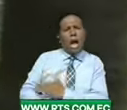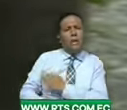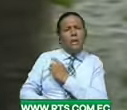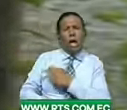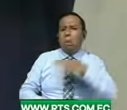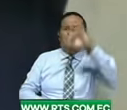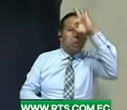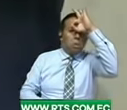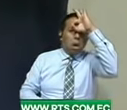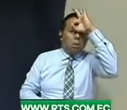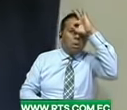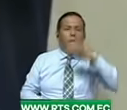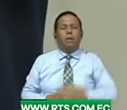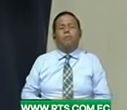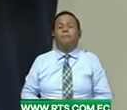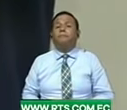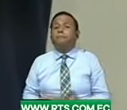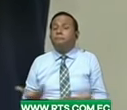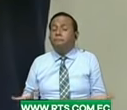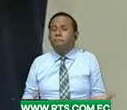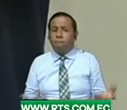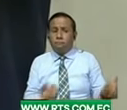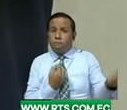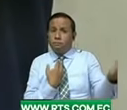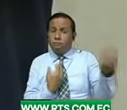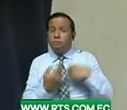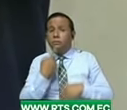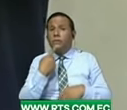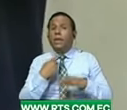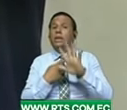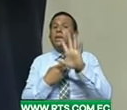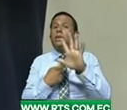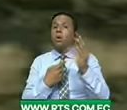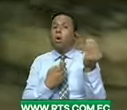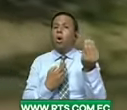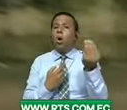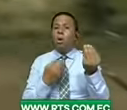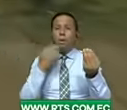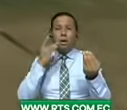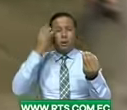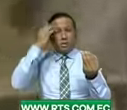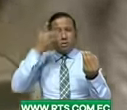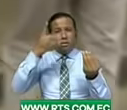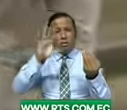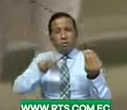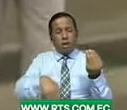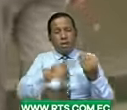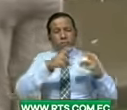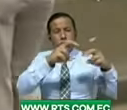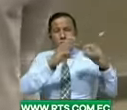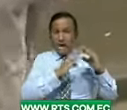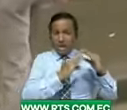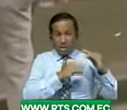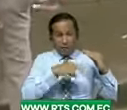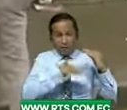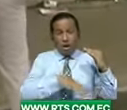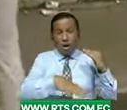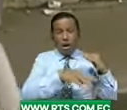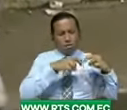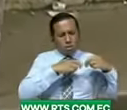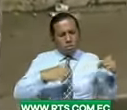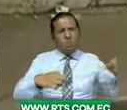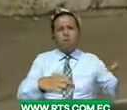estaba herida también. Según las versiones, eran cinco menores de edad quienes permanecían sentados en los exteriores de este domicilio